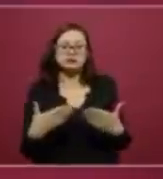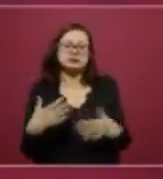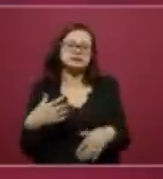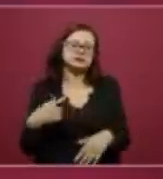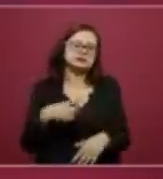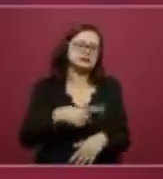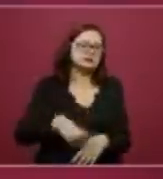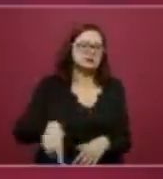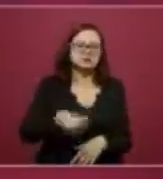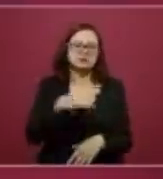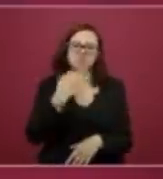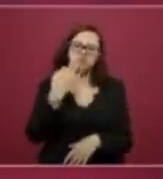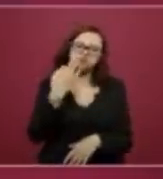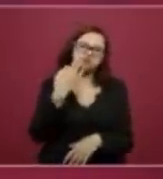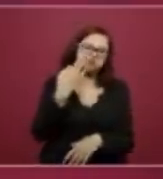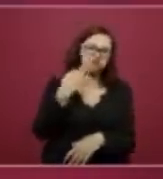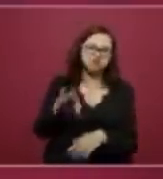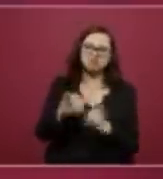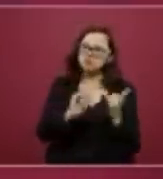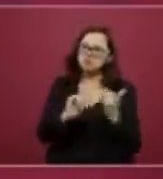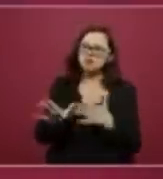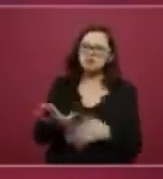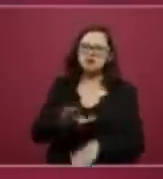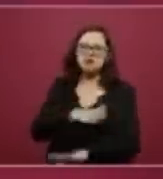en aquel entonces